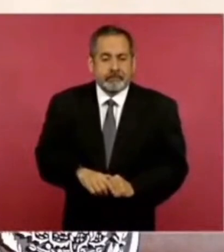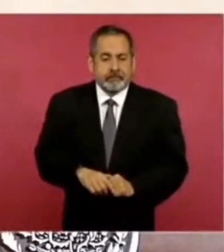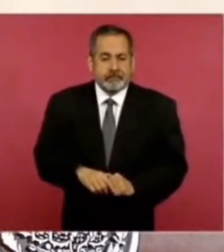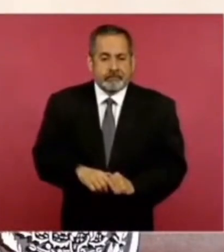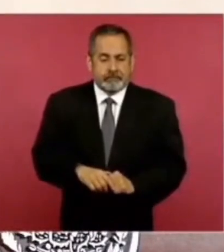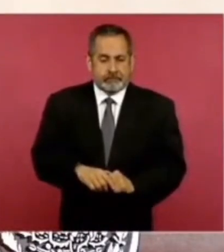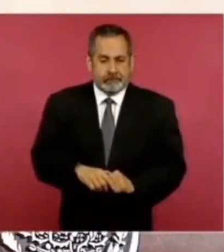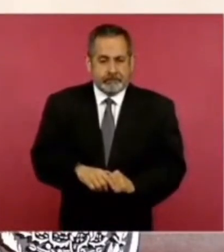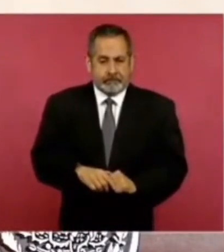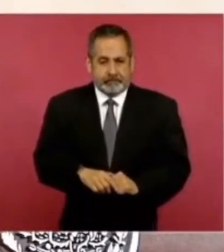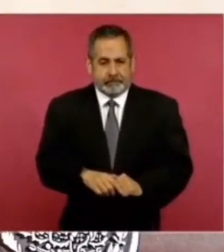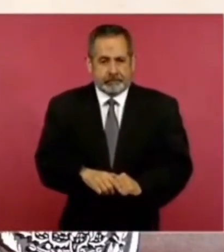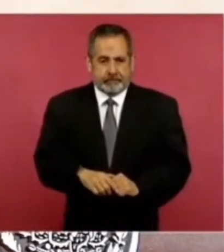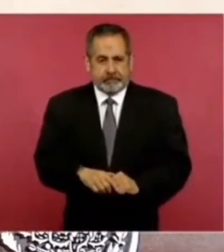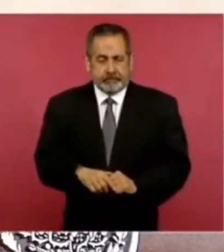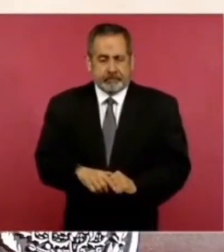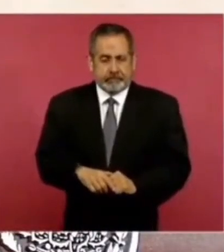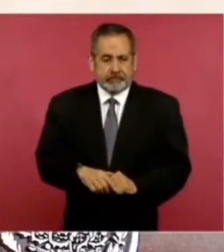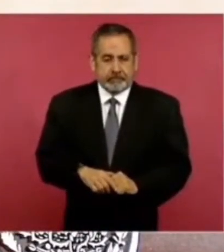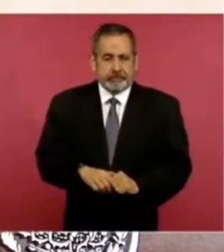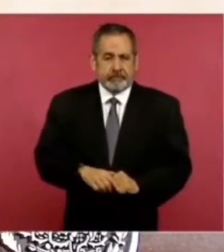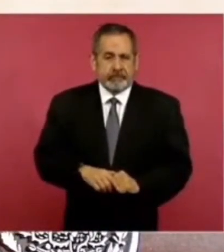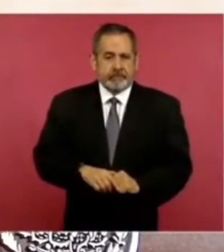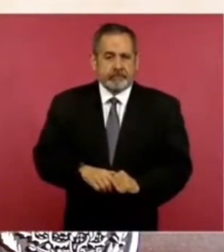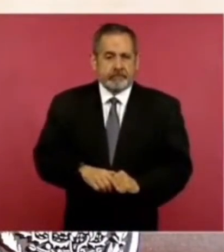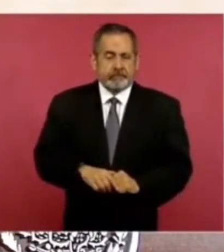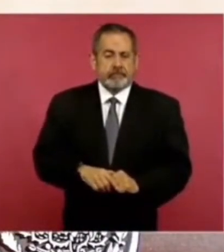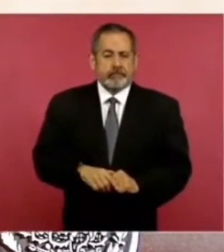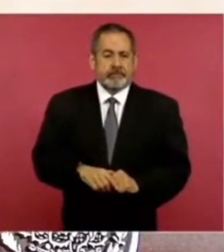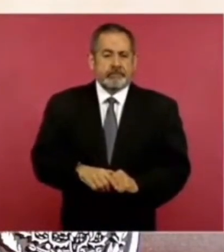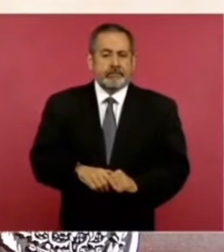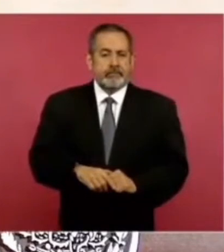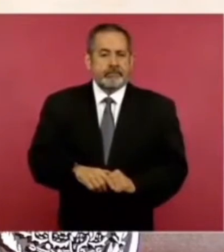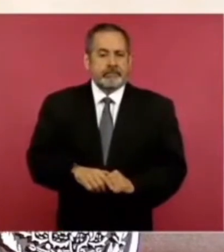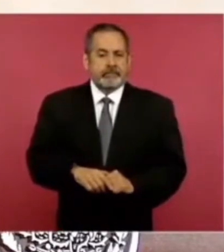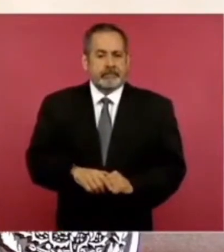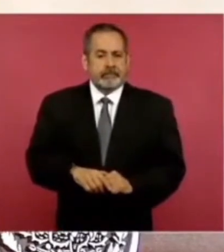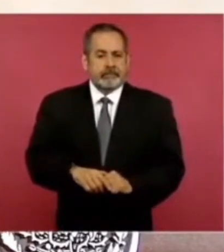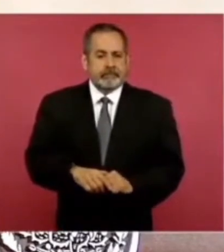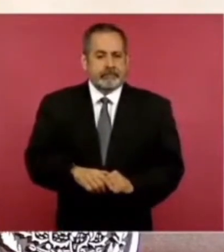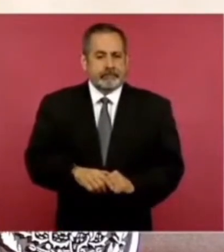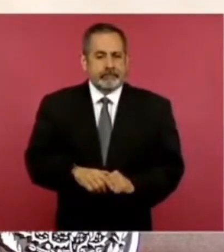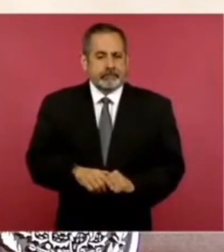Todos los recursos que se destinaron a comprar los bonos de las